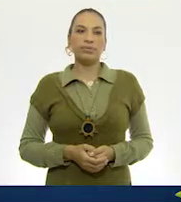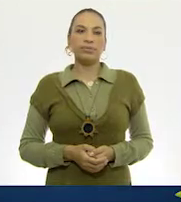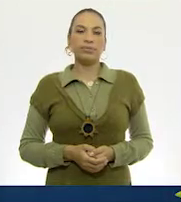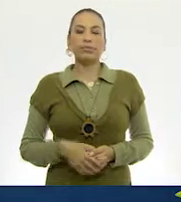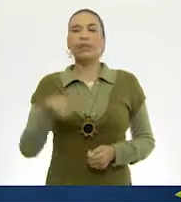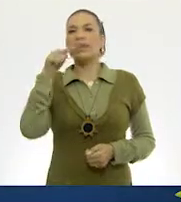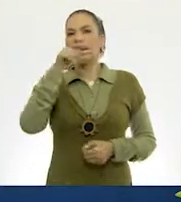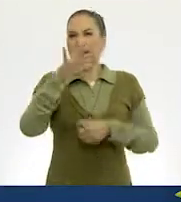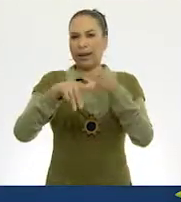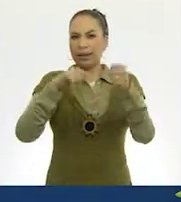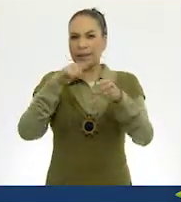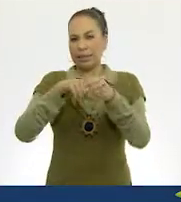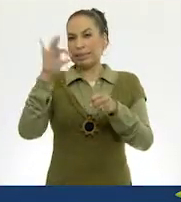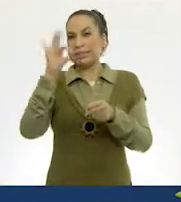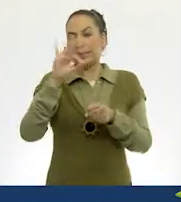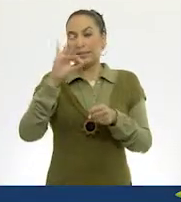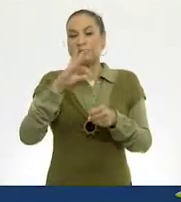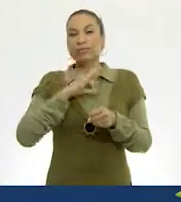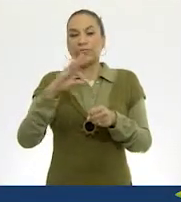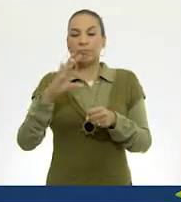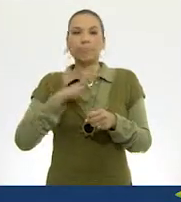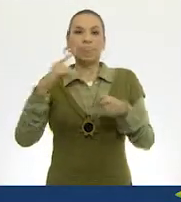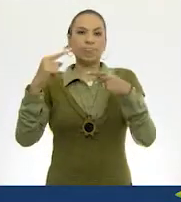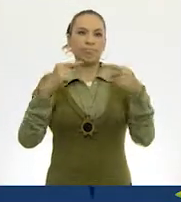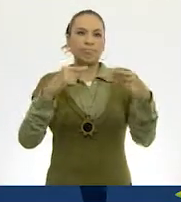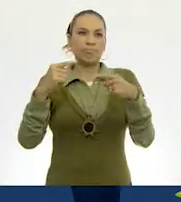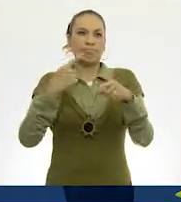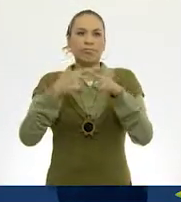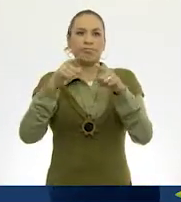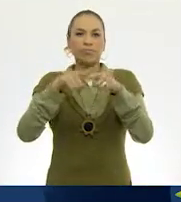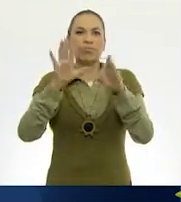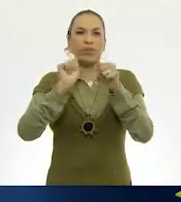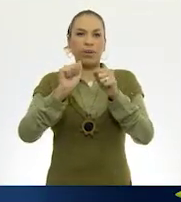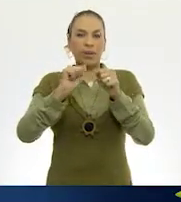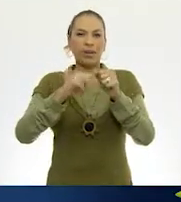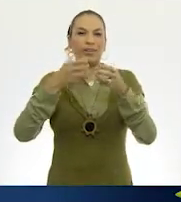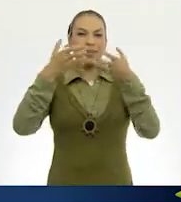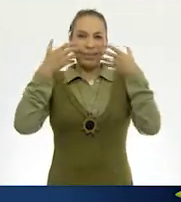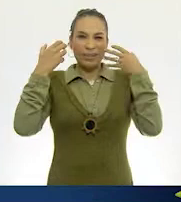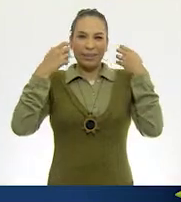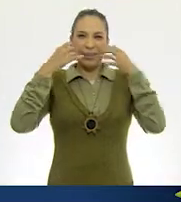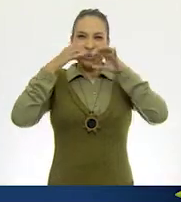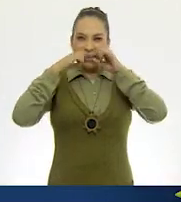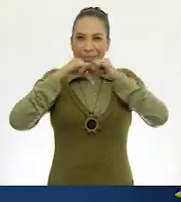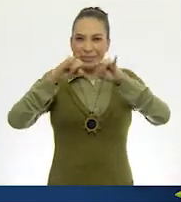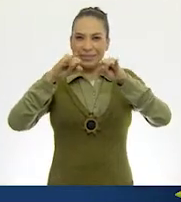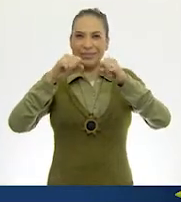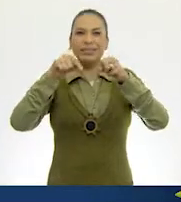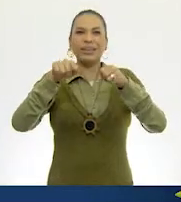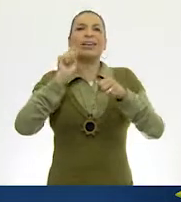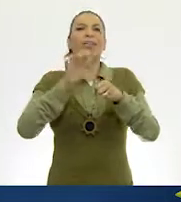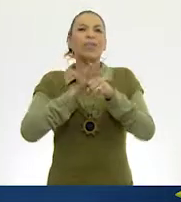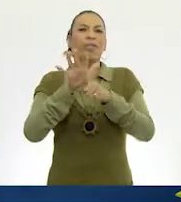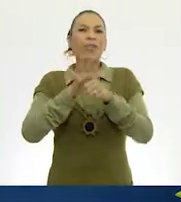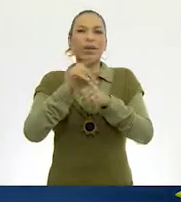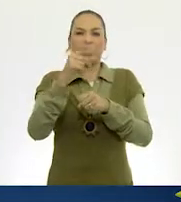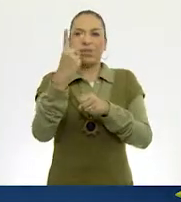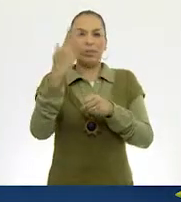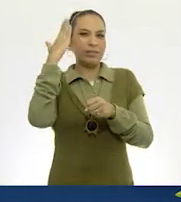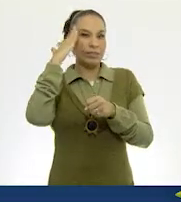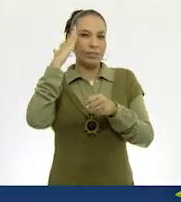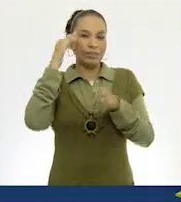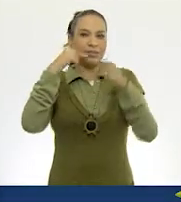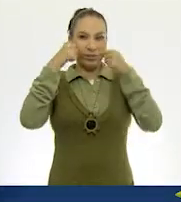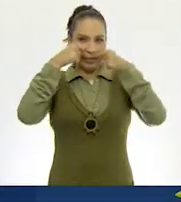El perezoso probablemente tuvo que enfrentarse al dientes de sable, cuya principal característica eran 2